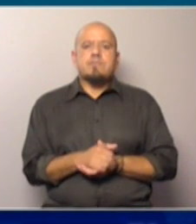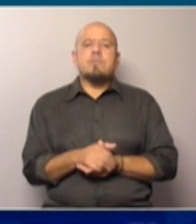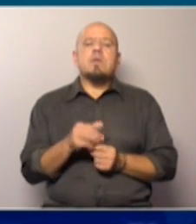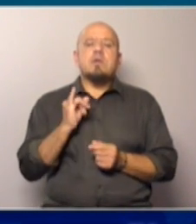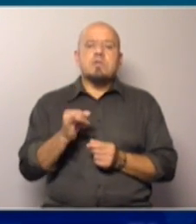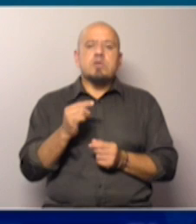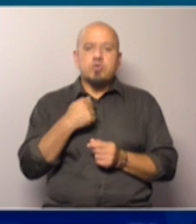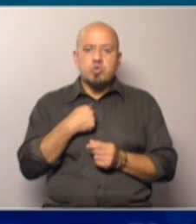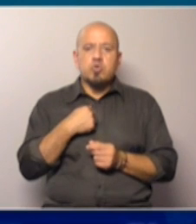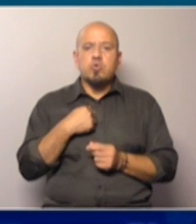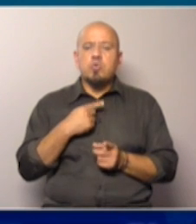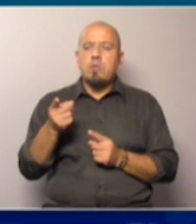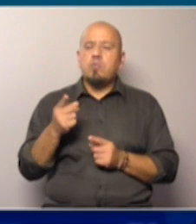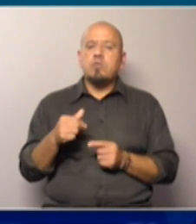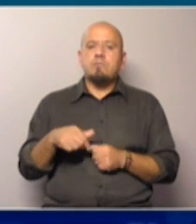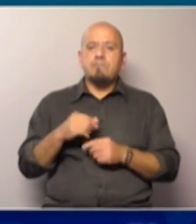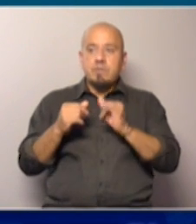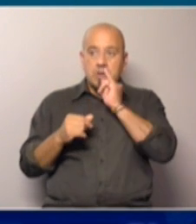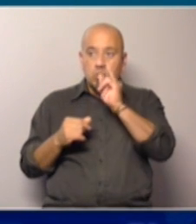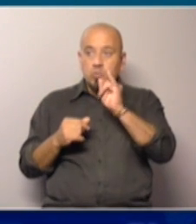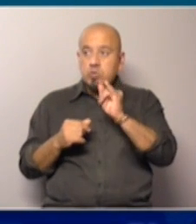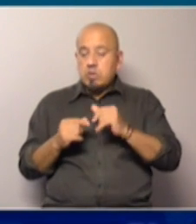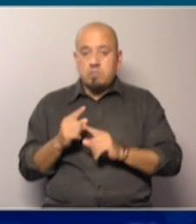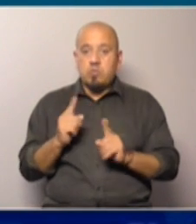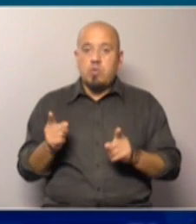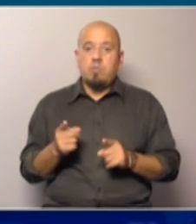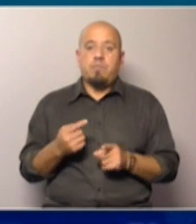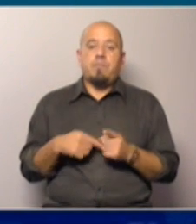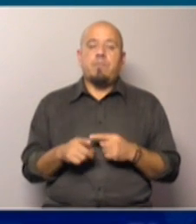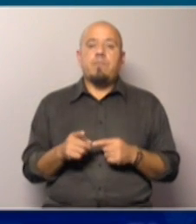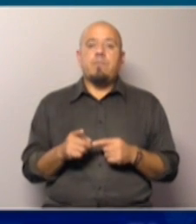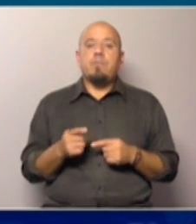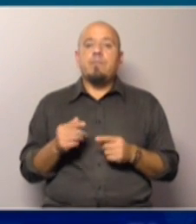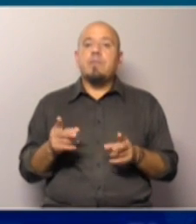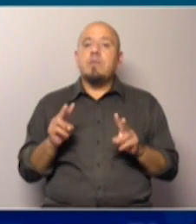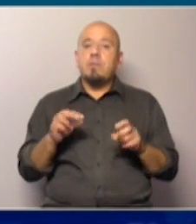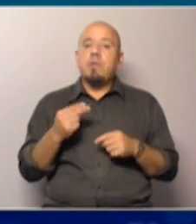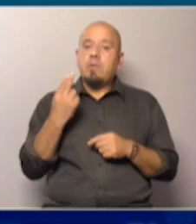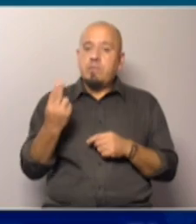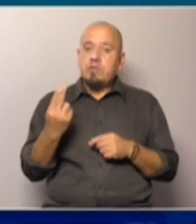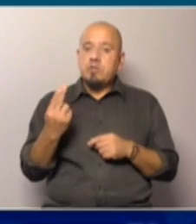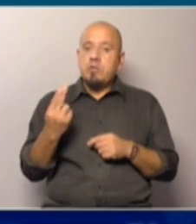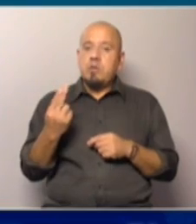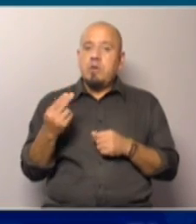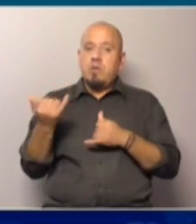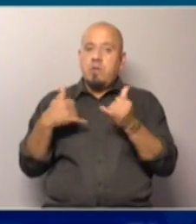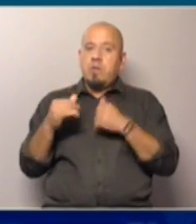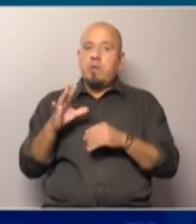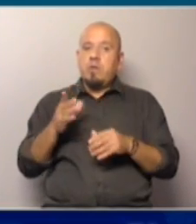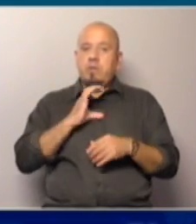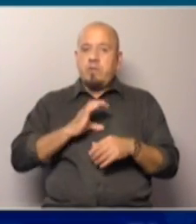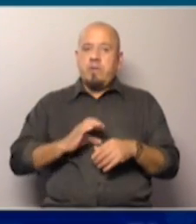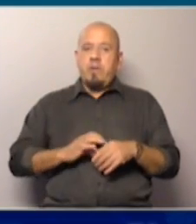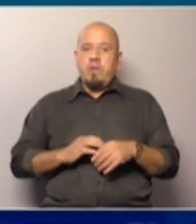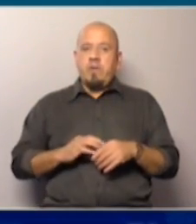y lo vamos a discutir. No hemos tenido denuncias, pero yo insisto en que el consentimiento informado tiene que tener ciertas características y